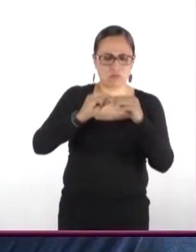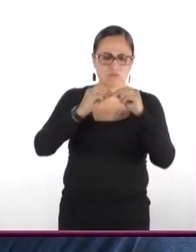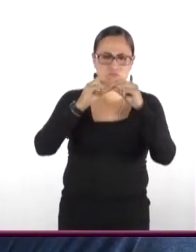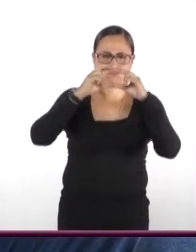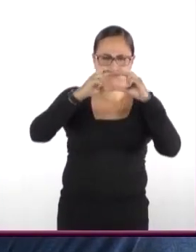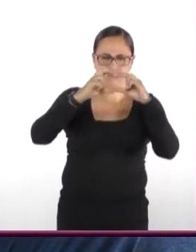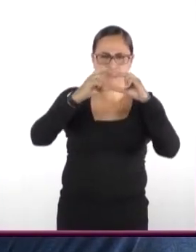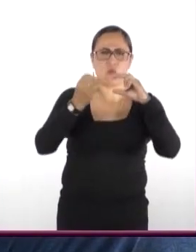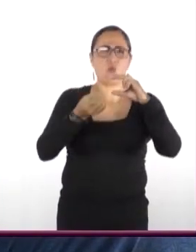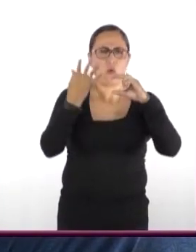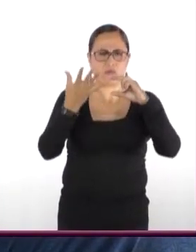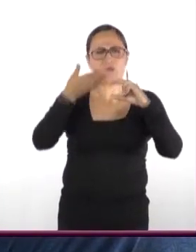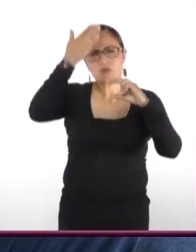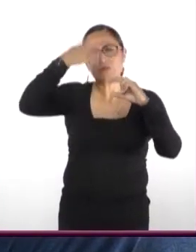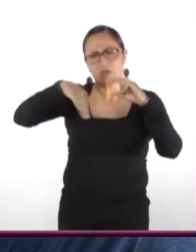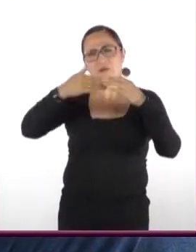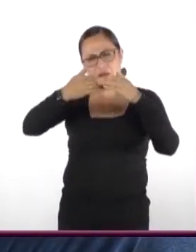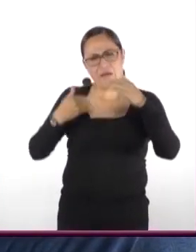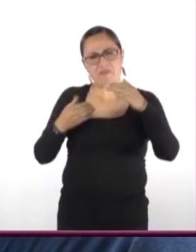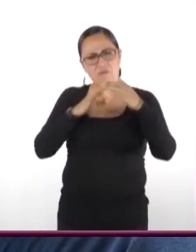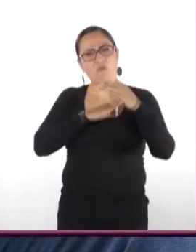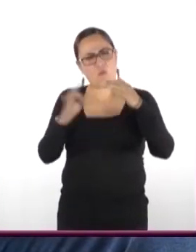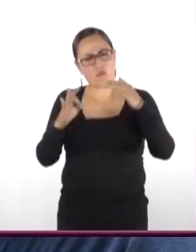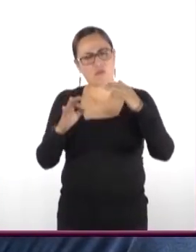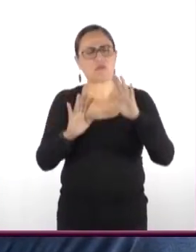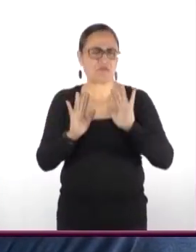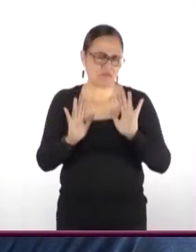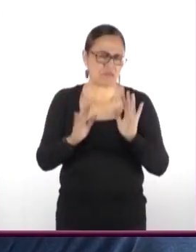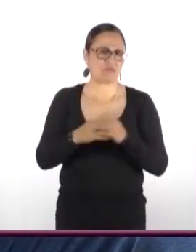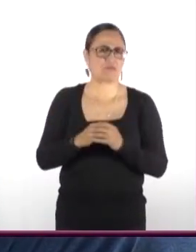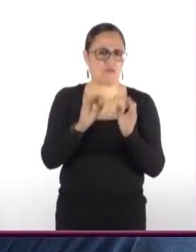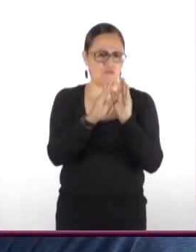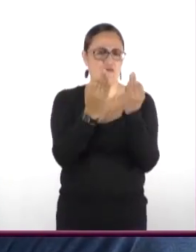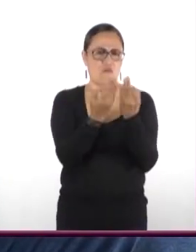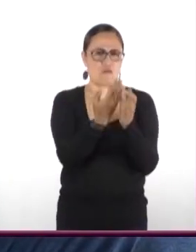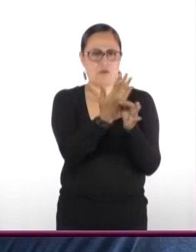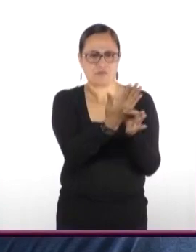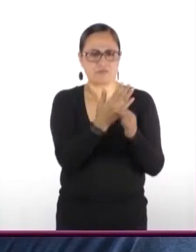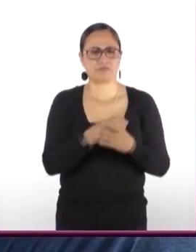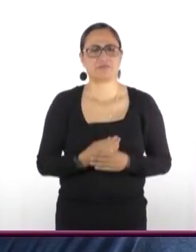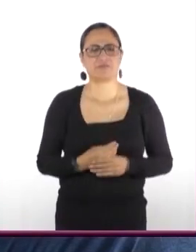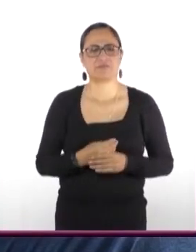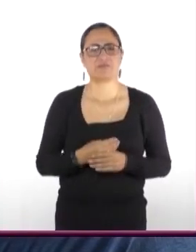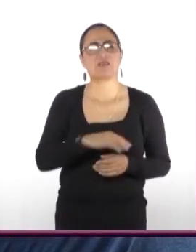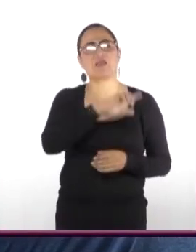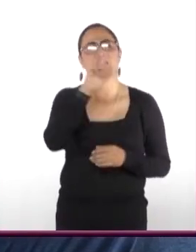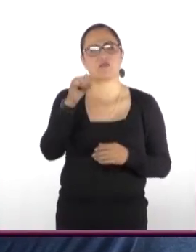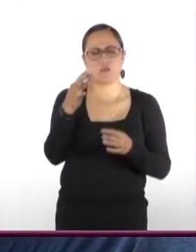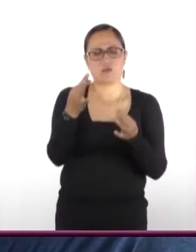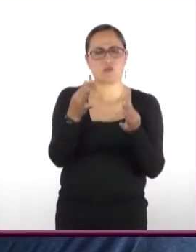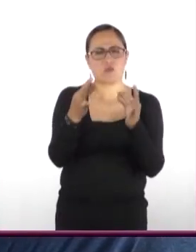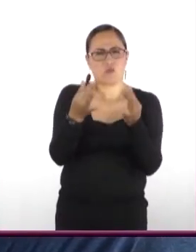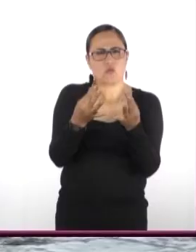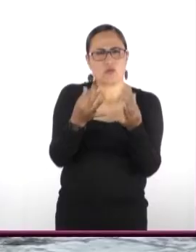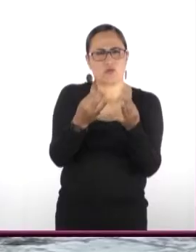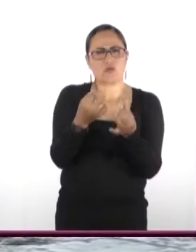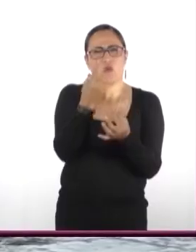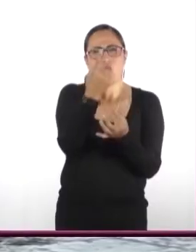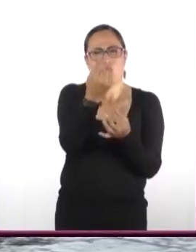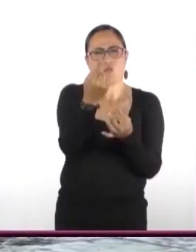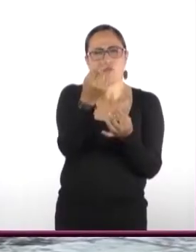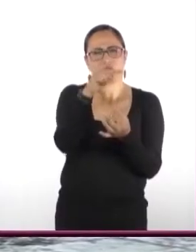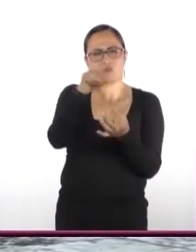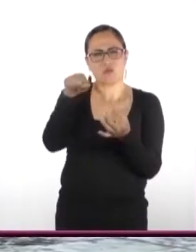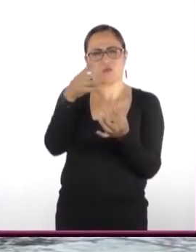papel en cada doblez, ¿cierto? Ok, sí, check. Ok. Ahora supongamos que el grueso de papel es de 1/10 de milímetro, ya que